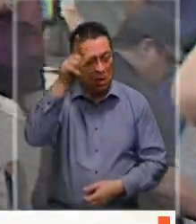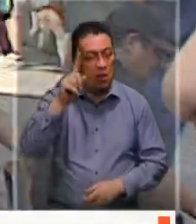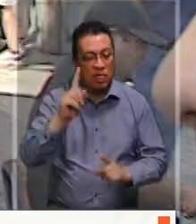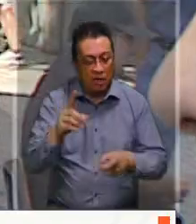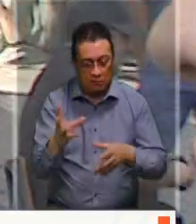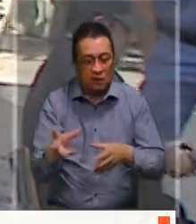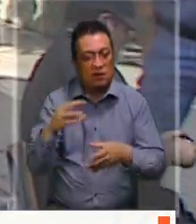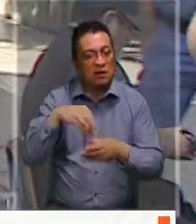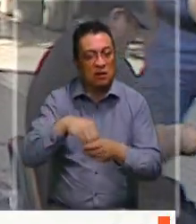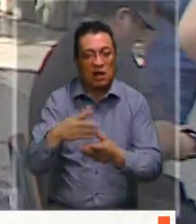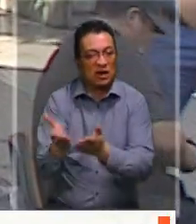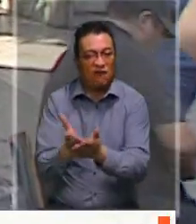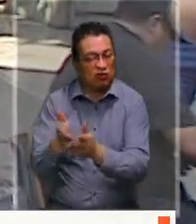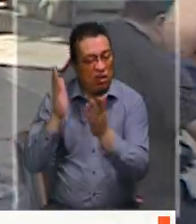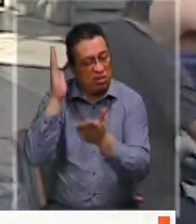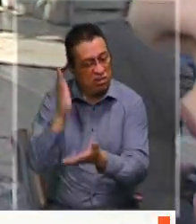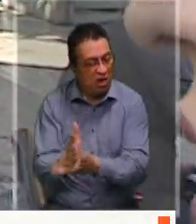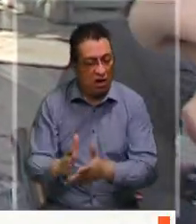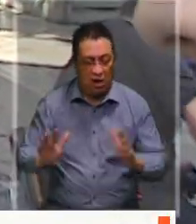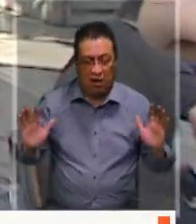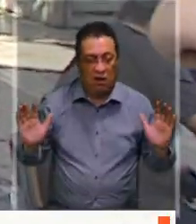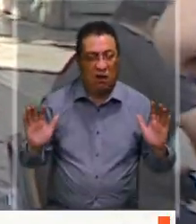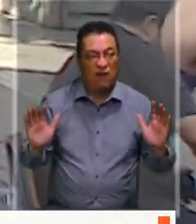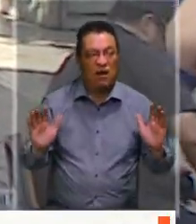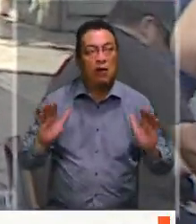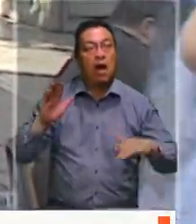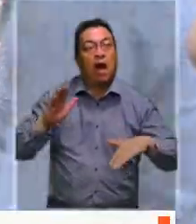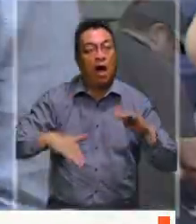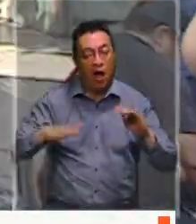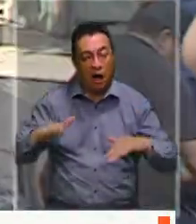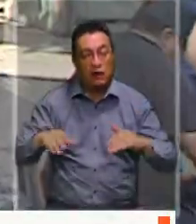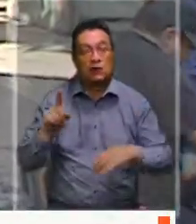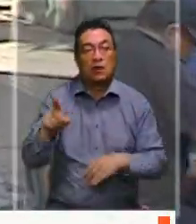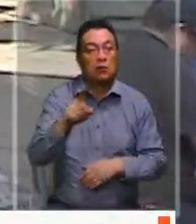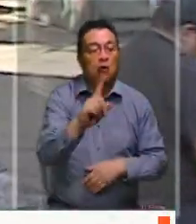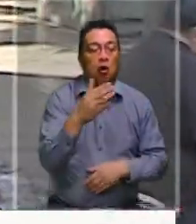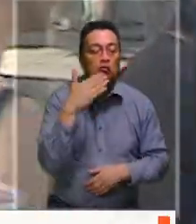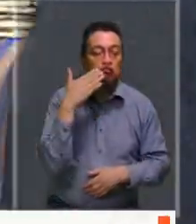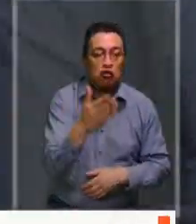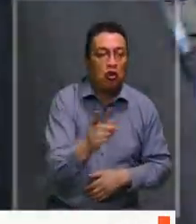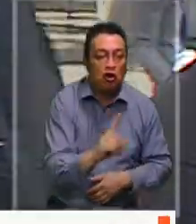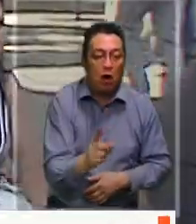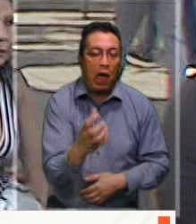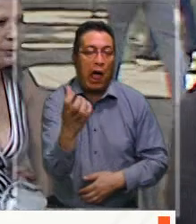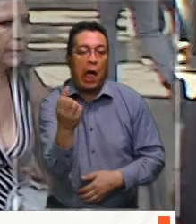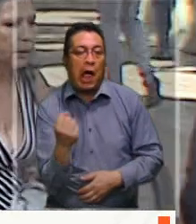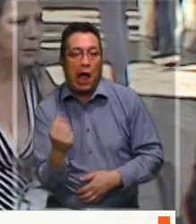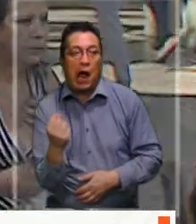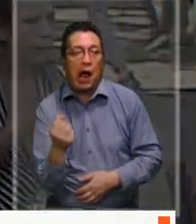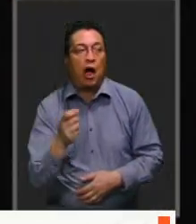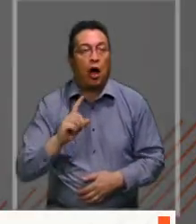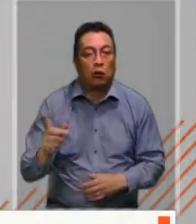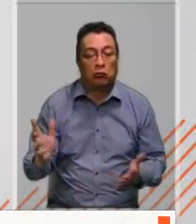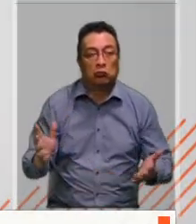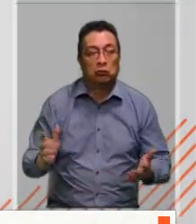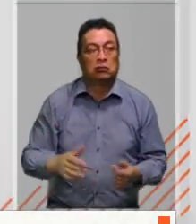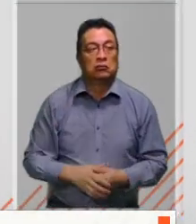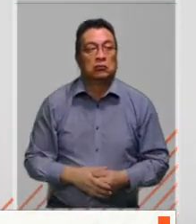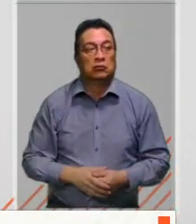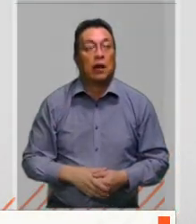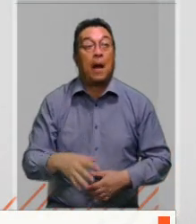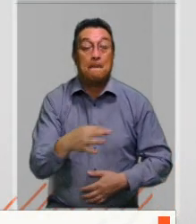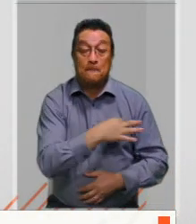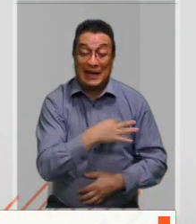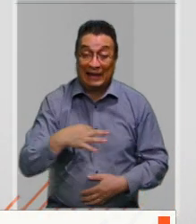todos los servicios. Porque a veces hay gente que no lo da porque está caña y aunque la hayan atendido regio. El Ministerio